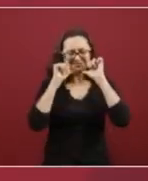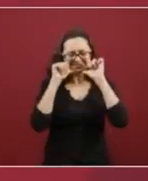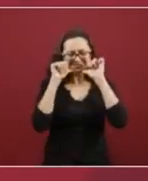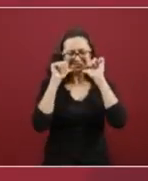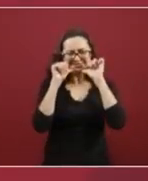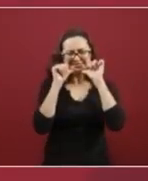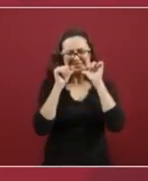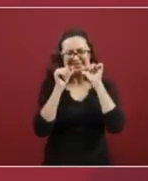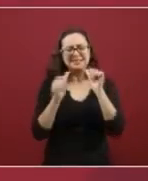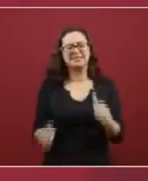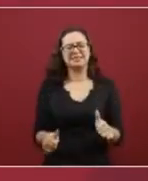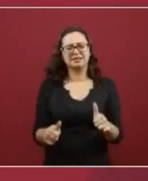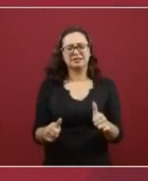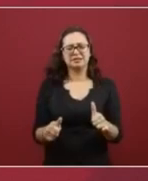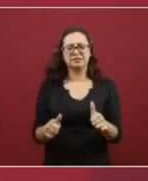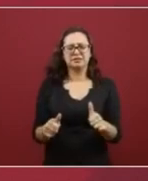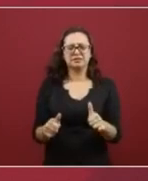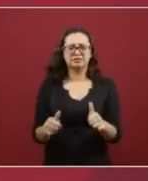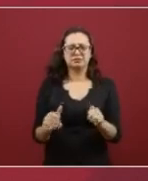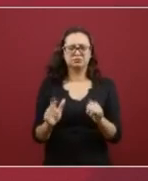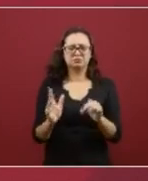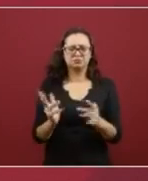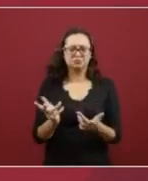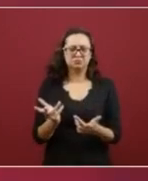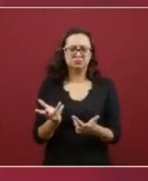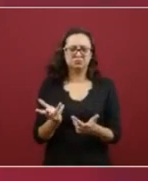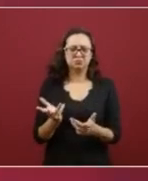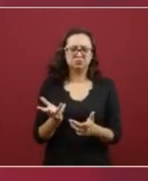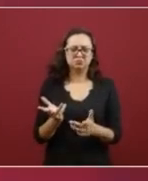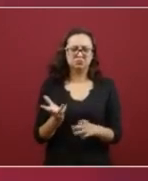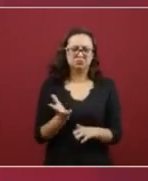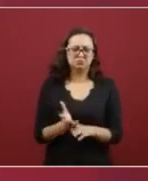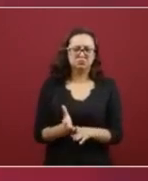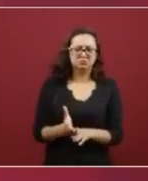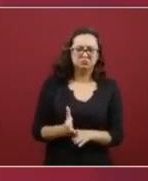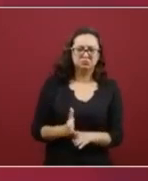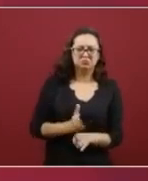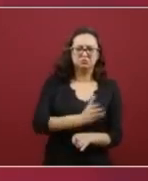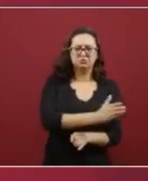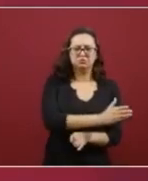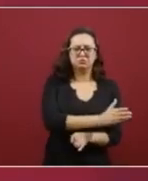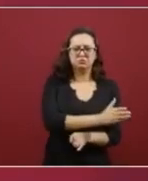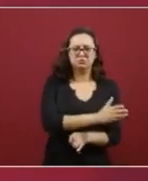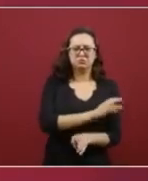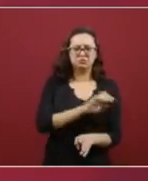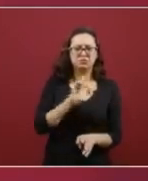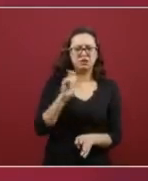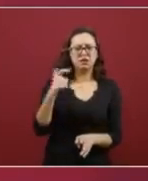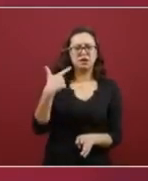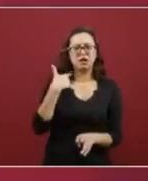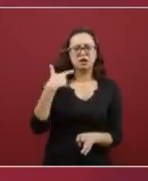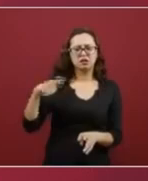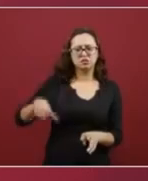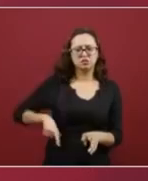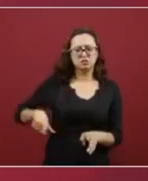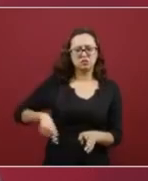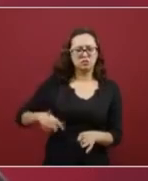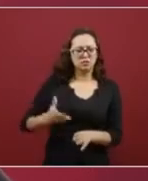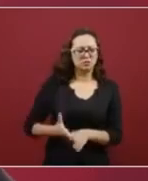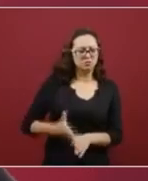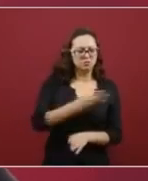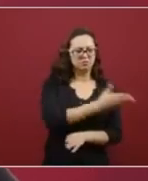a diferencia del trato que se les daba en los gobiernos